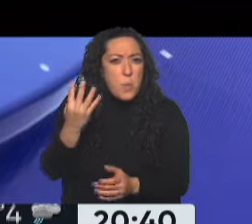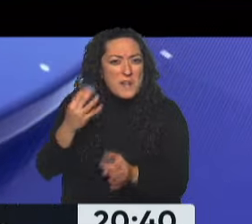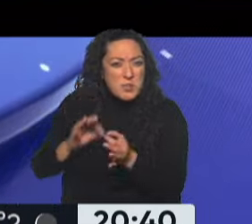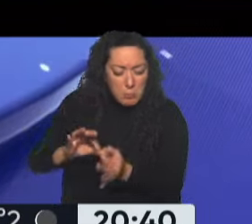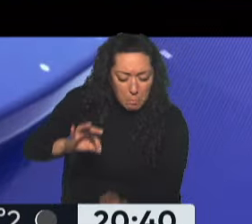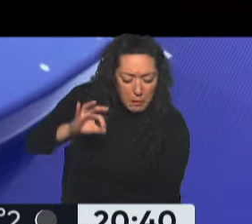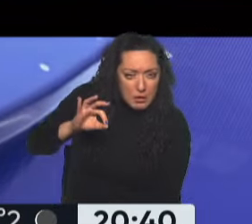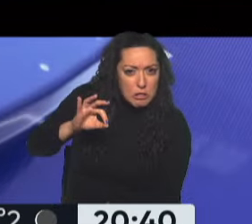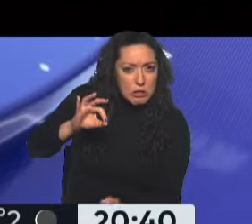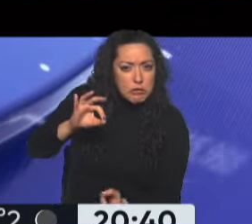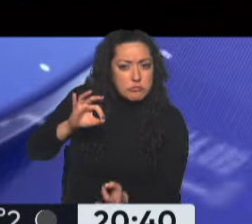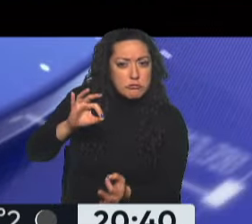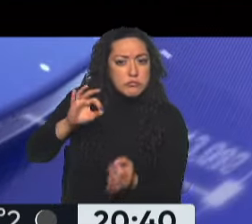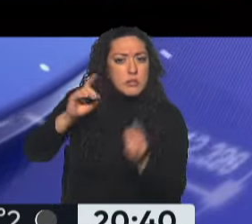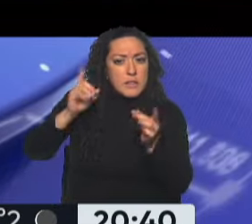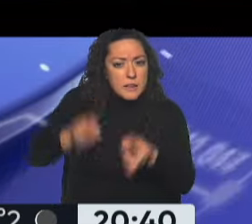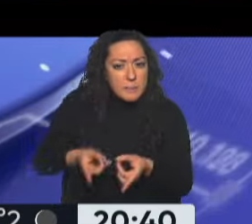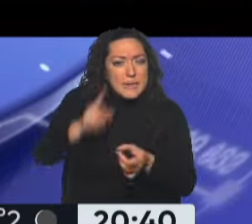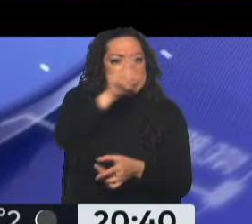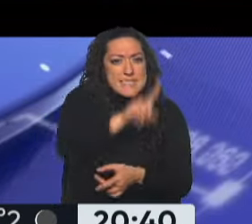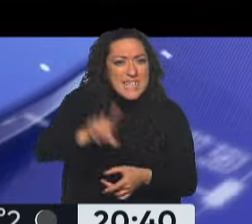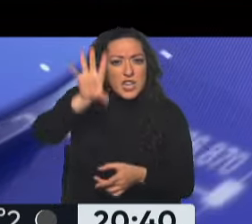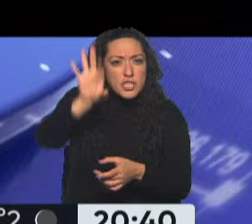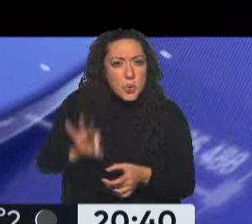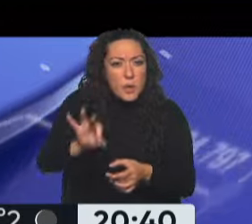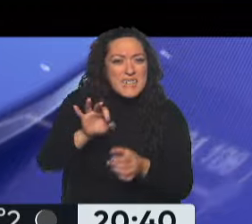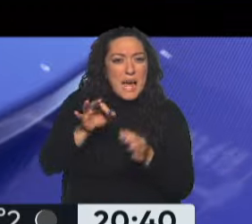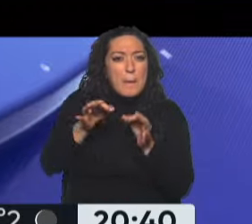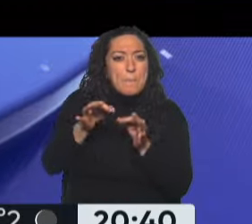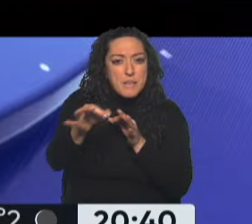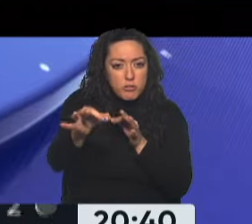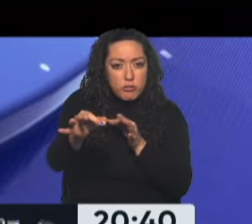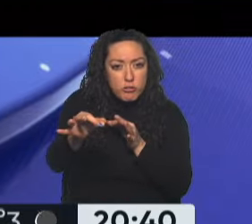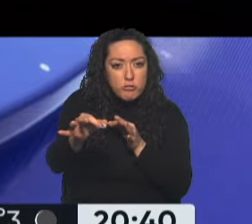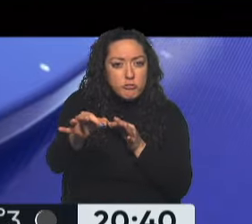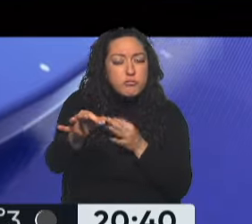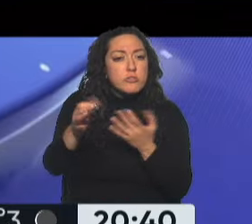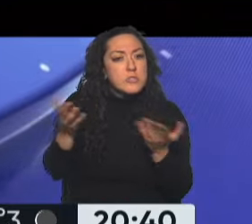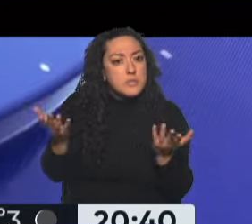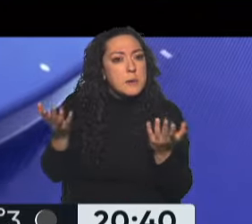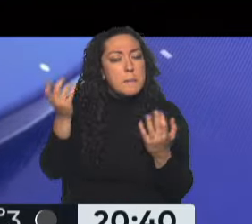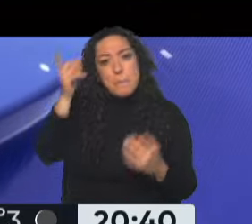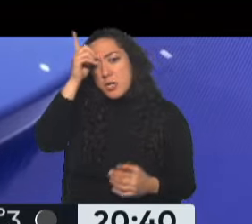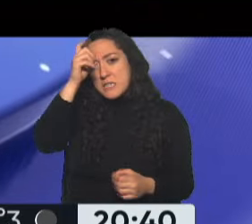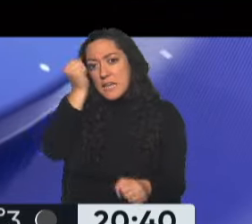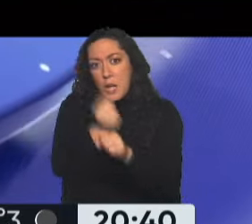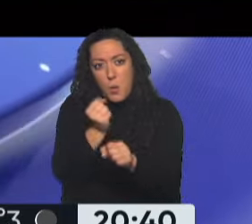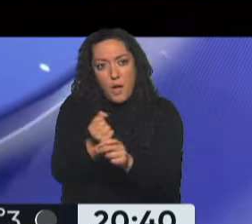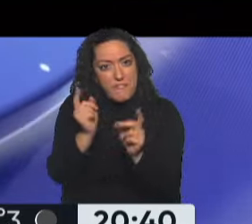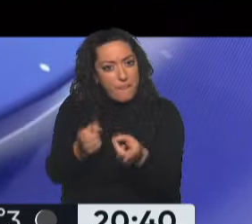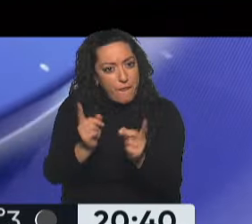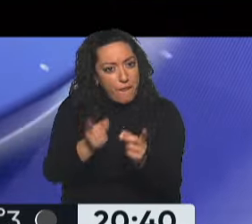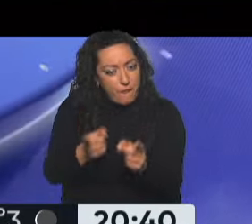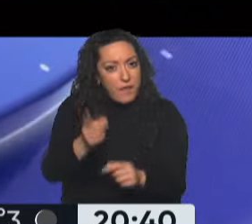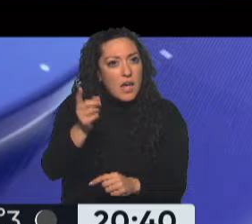largo de 150 metros. Continúa trabajando la policía e insisto, las cámaras